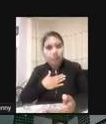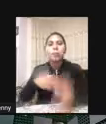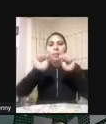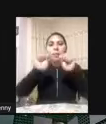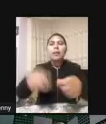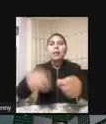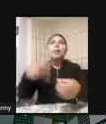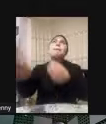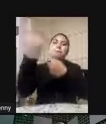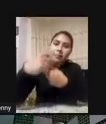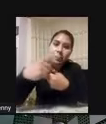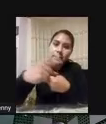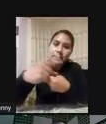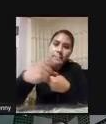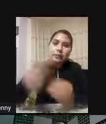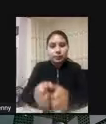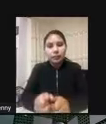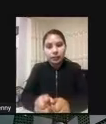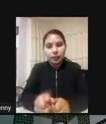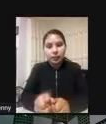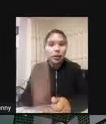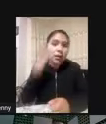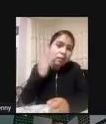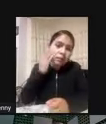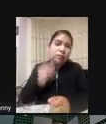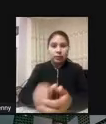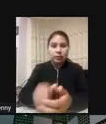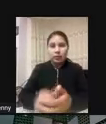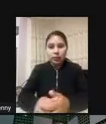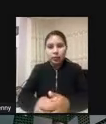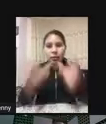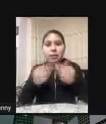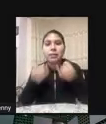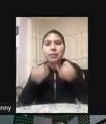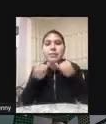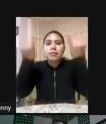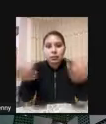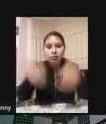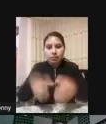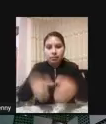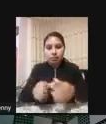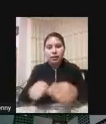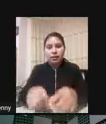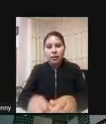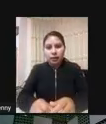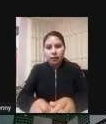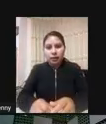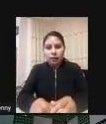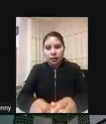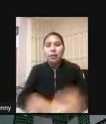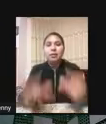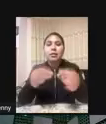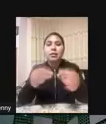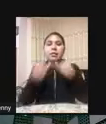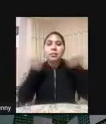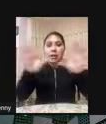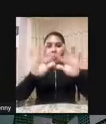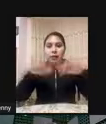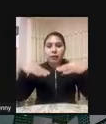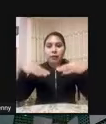nuestras experiencias y dar un poquito más de apoyo, como usted lo decía, para todos aquellos padres que tienen niños con